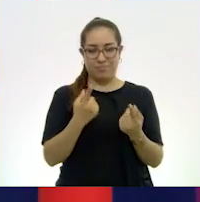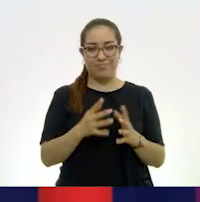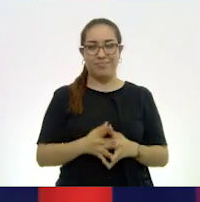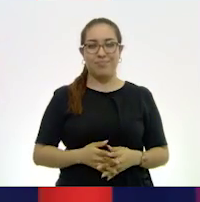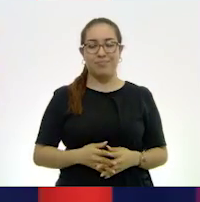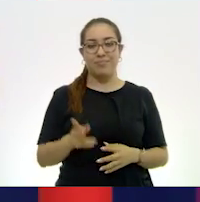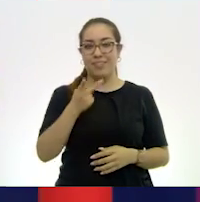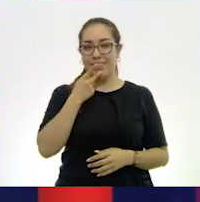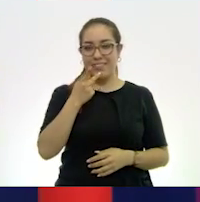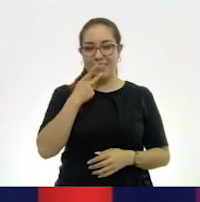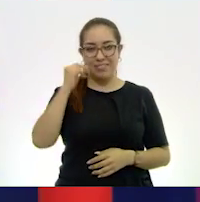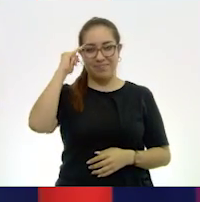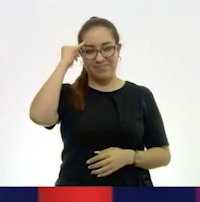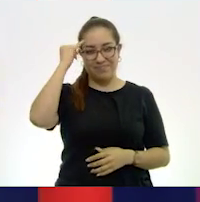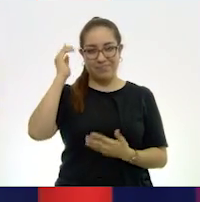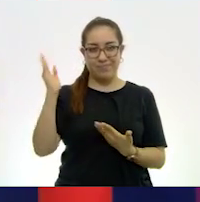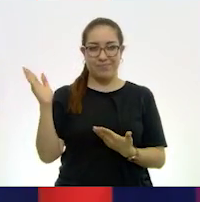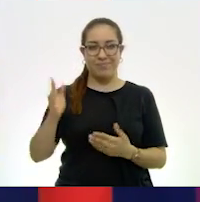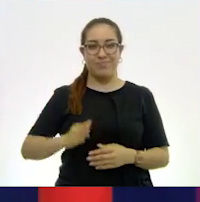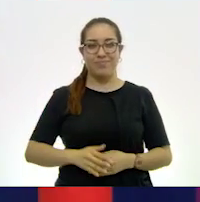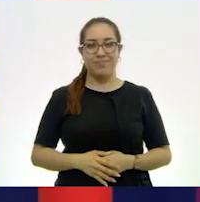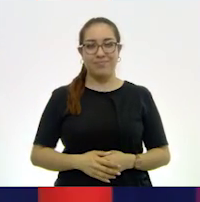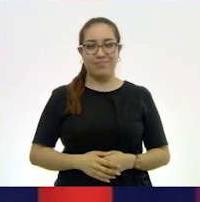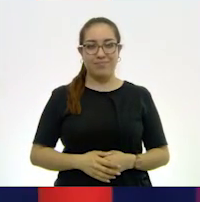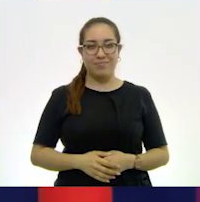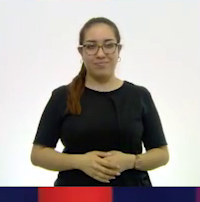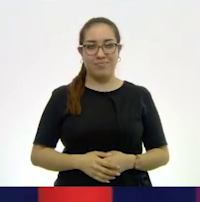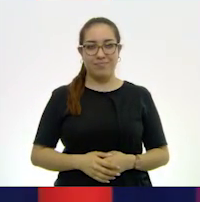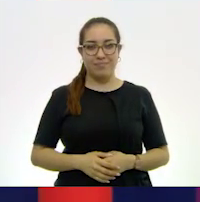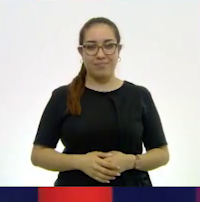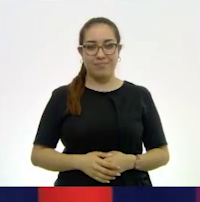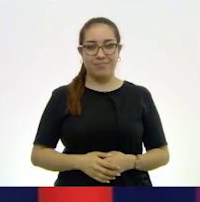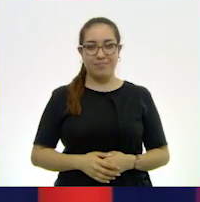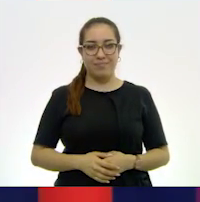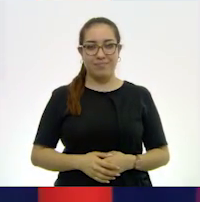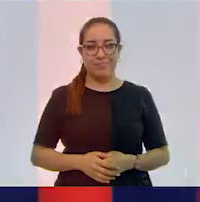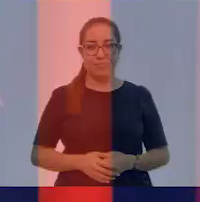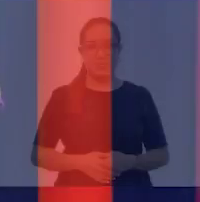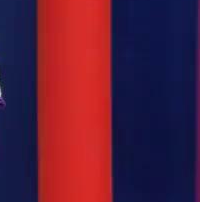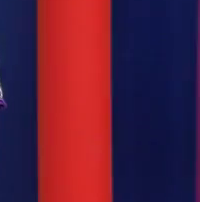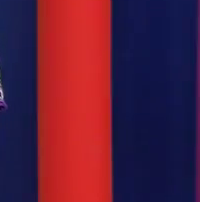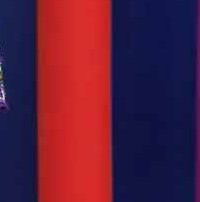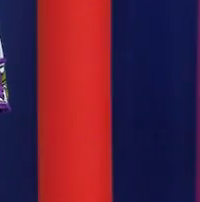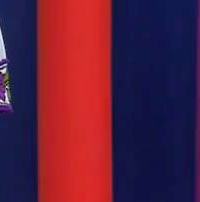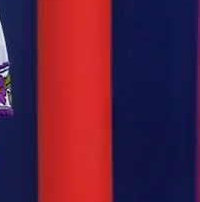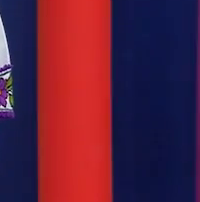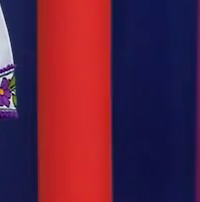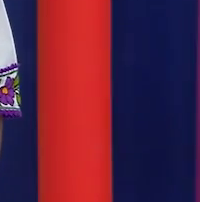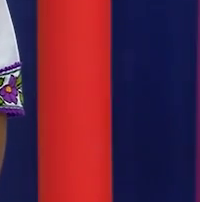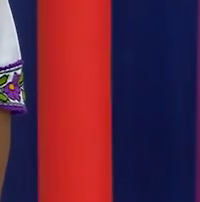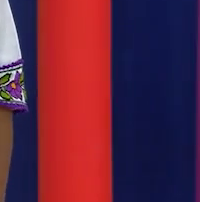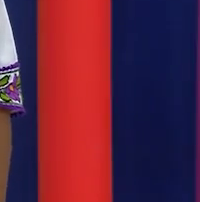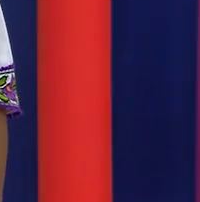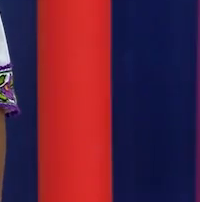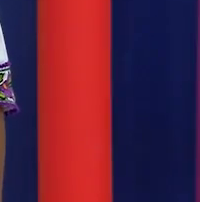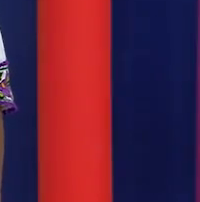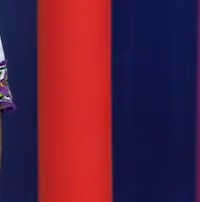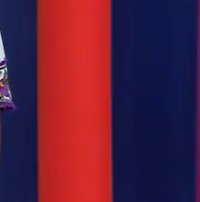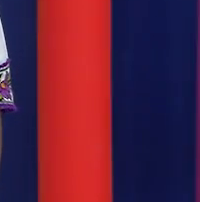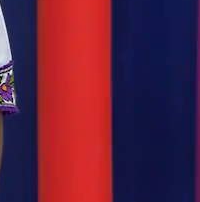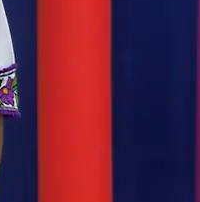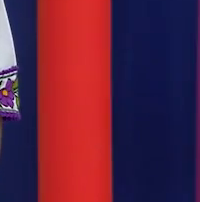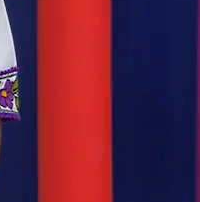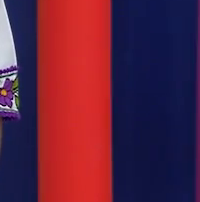Rayepehinashorihi teshekuinchu yupinyu maranguaru raopoji kainshiskomo